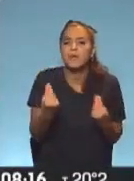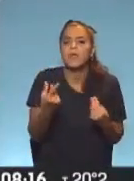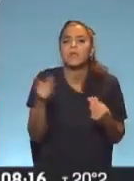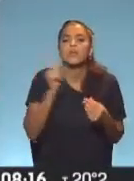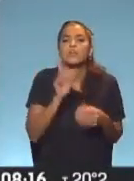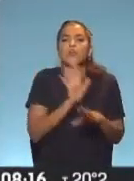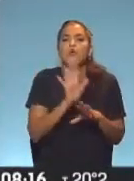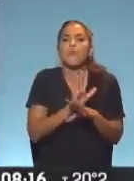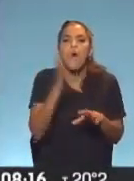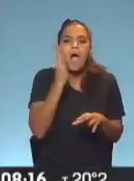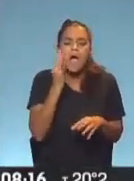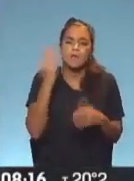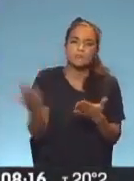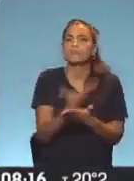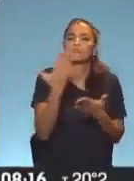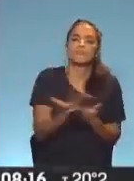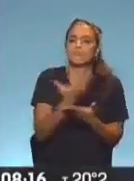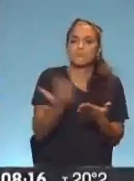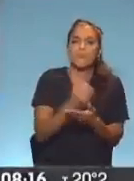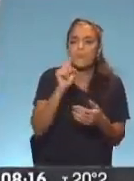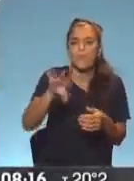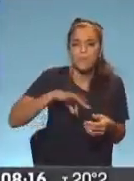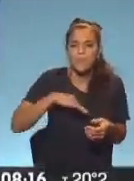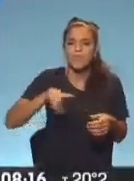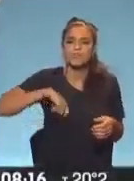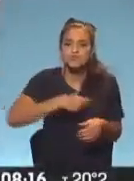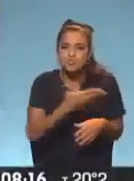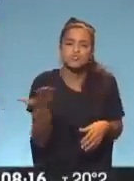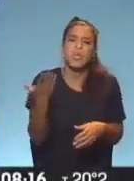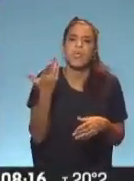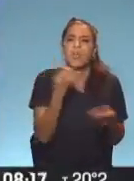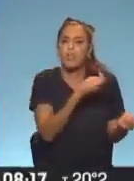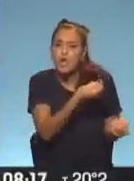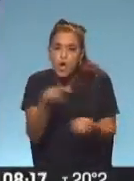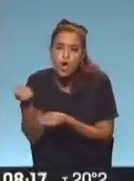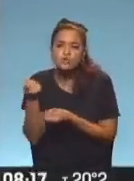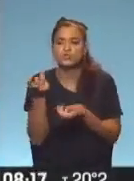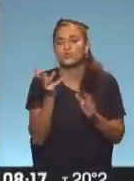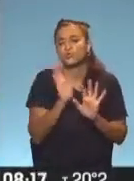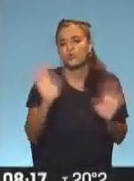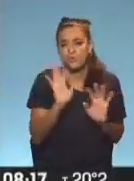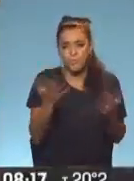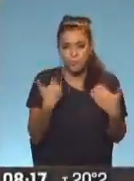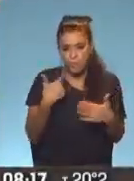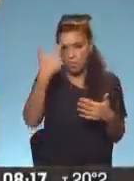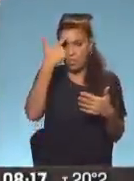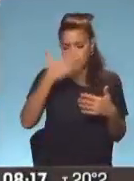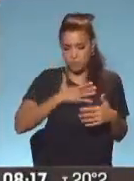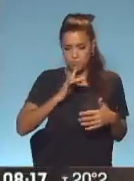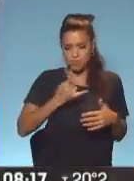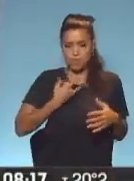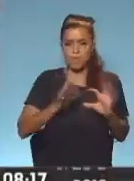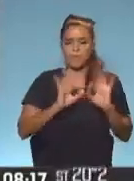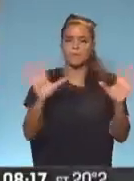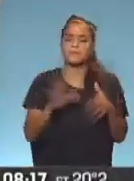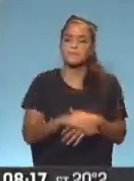un producto de la vida de la sociedad del consumo, sino poder tener un poco más de libertad.